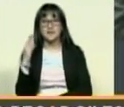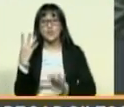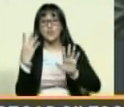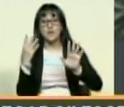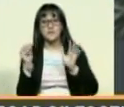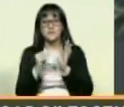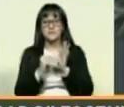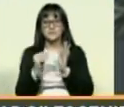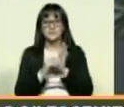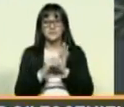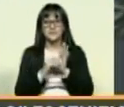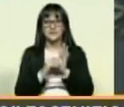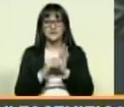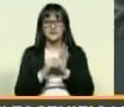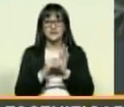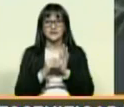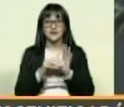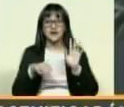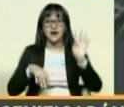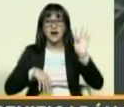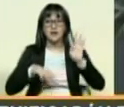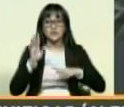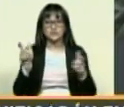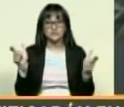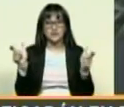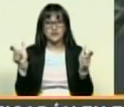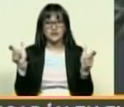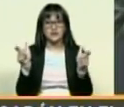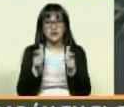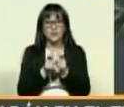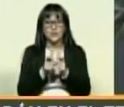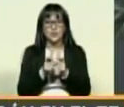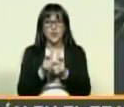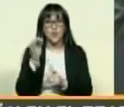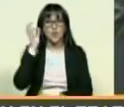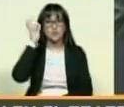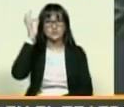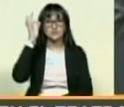la 24ª reunión ordinaria del Consejo